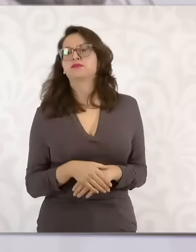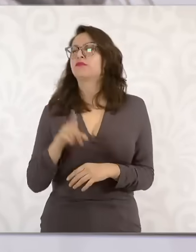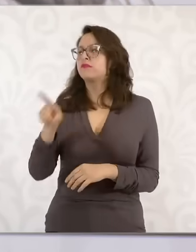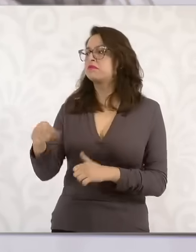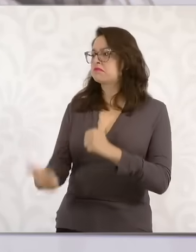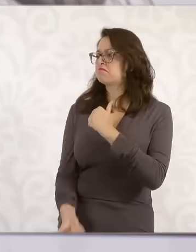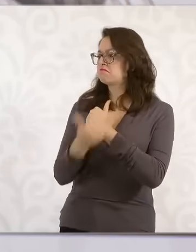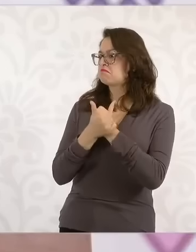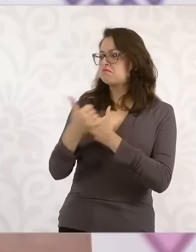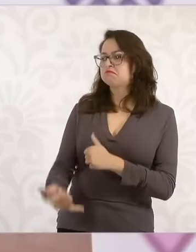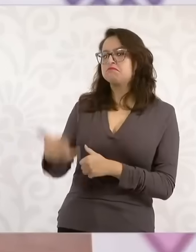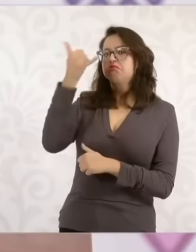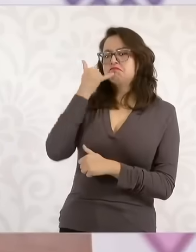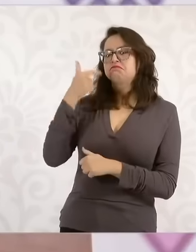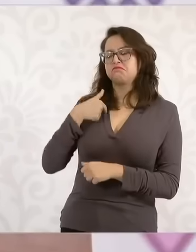la llamada,